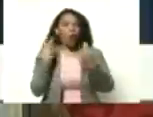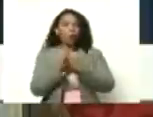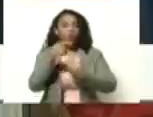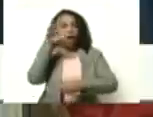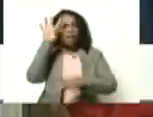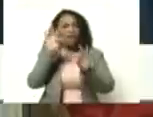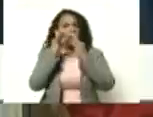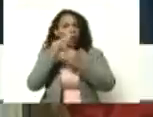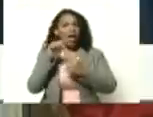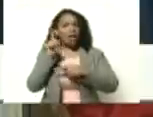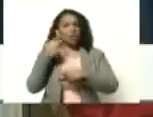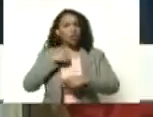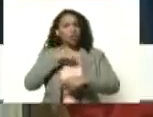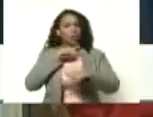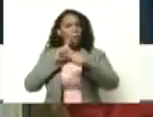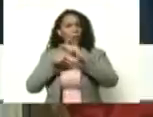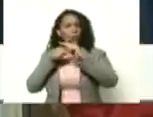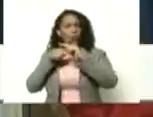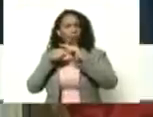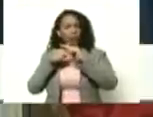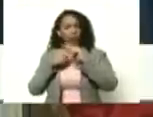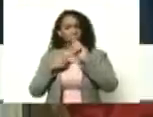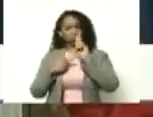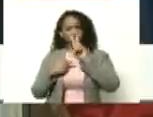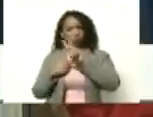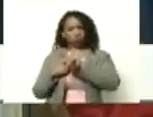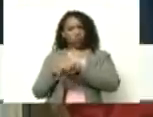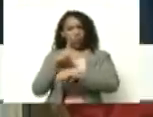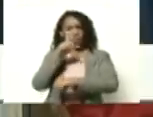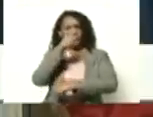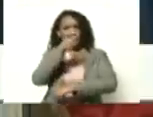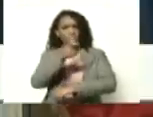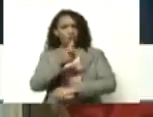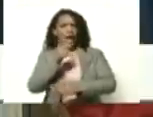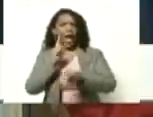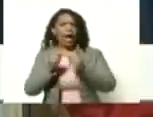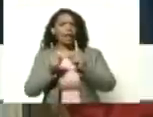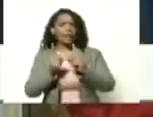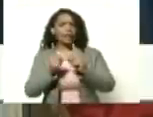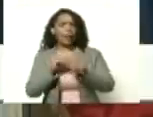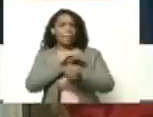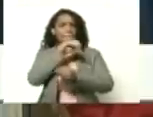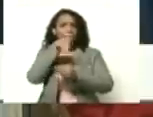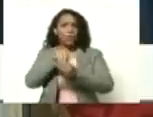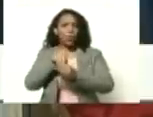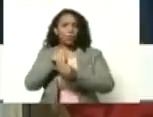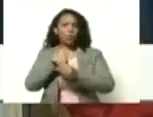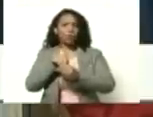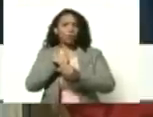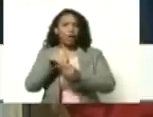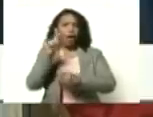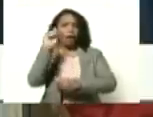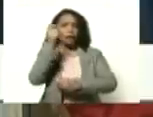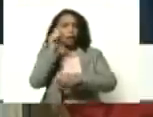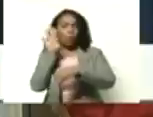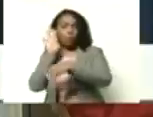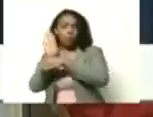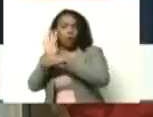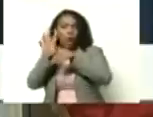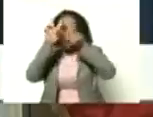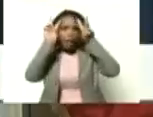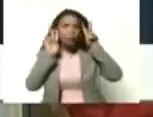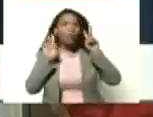llamó mucho la atención una persona que hacía las veces de doméstica de ama de llaves prácticamente